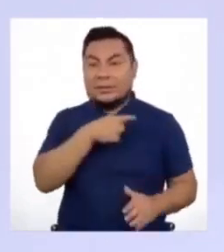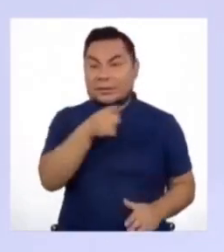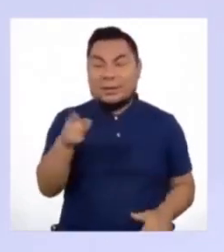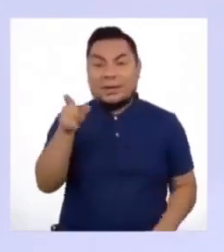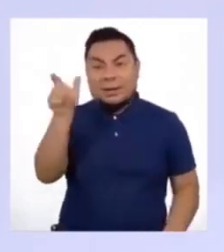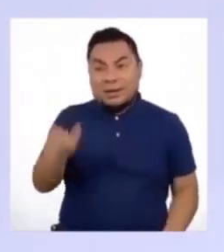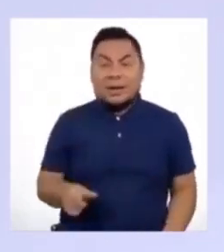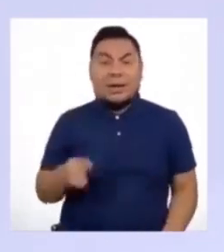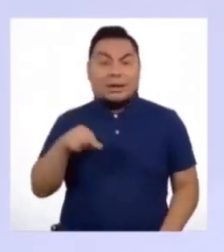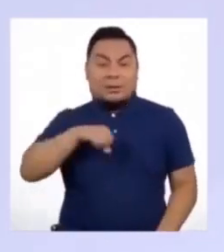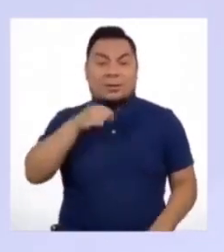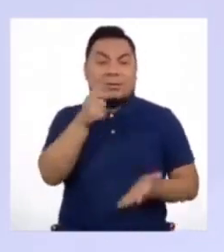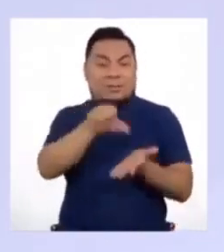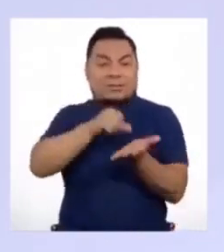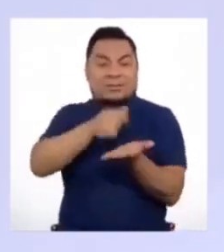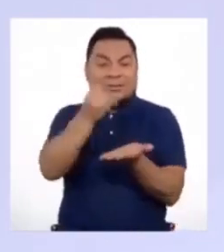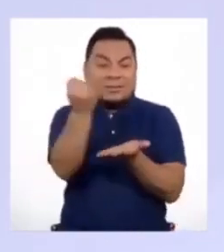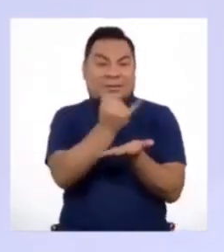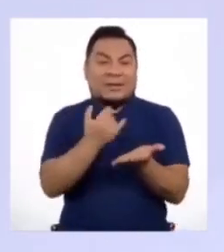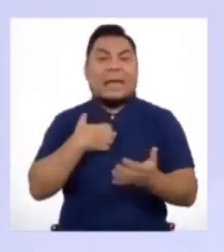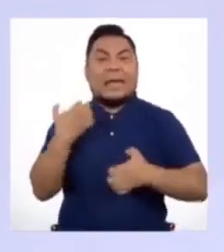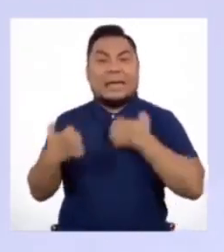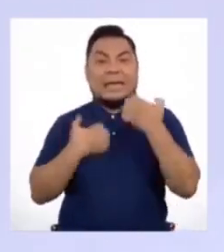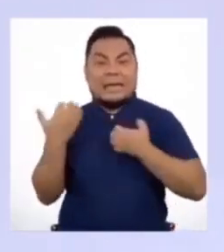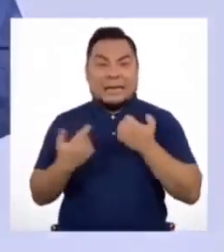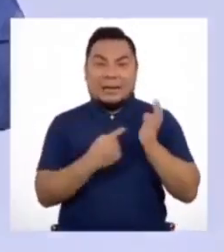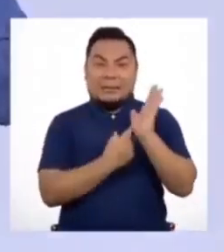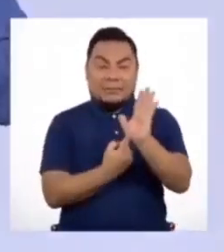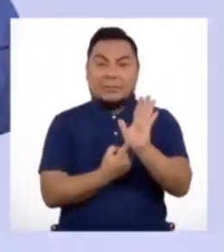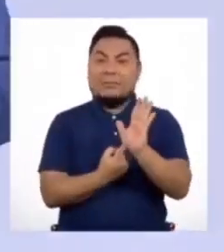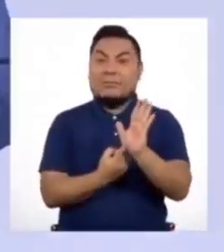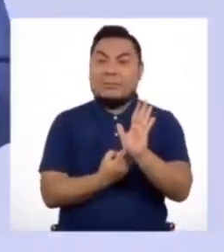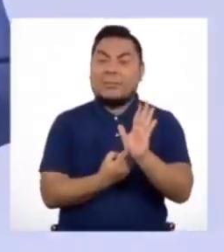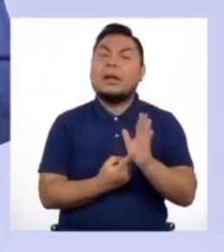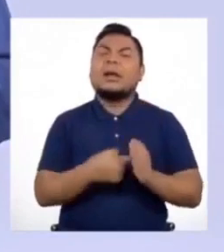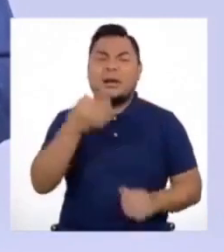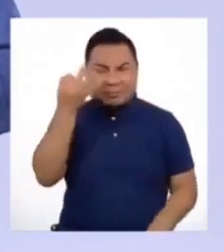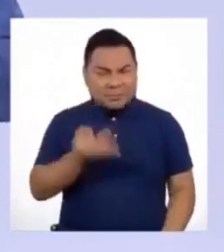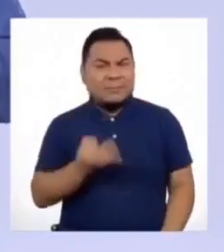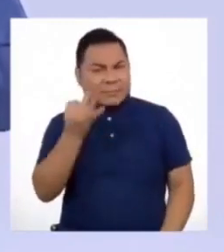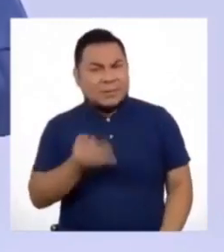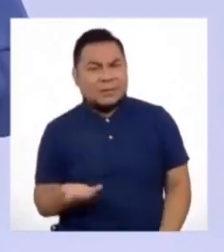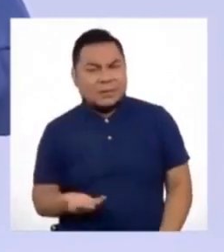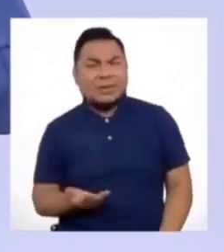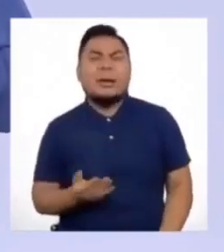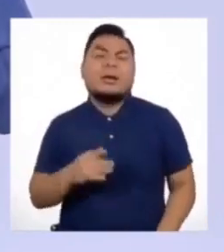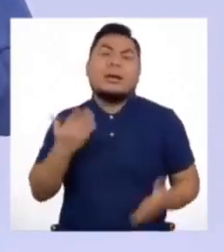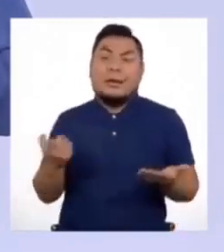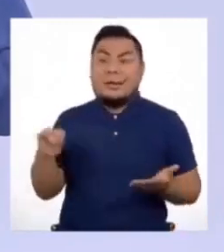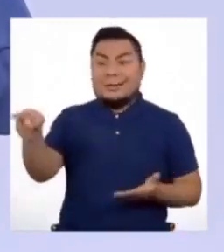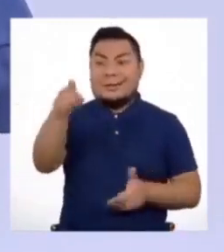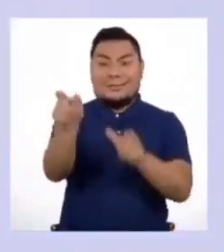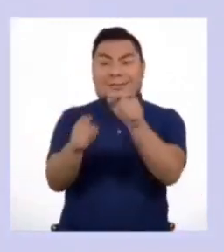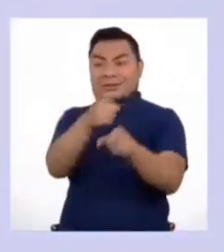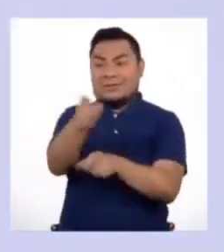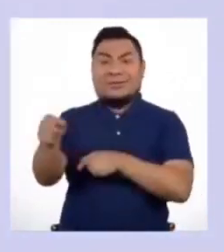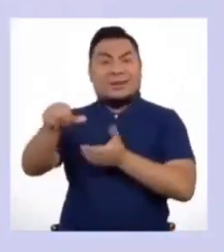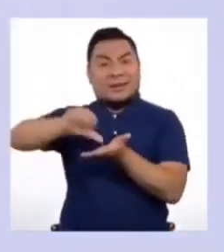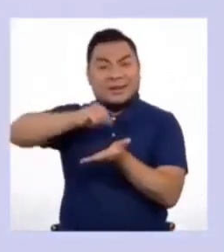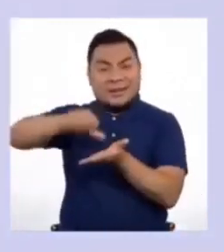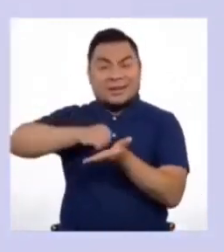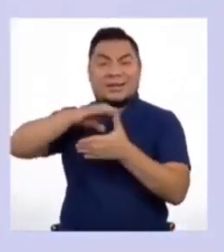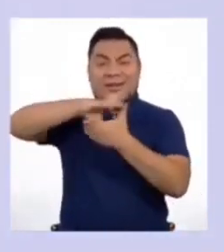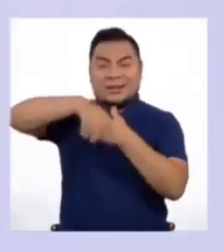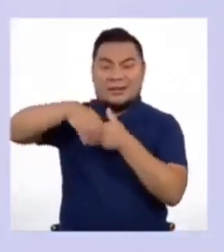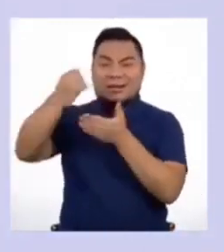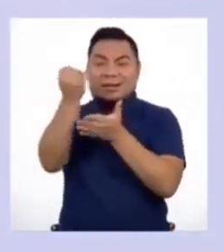las artistas expresen y trabajen con sus emociones, ¿verdad, profe? Muy cierto, Patti. Lo que pasa con los artistas es que manejan